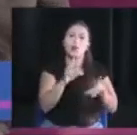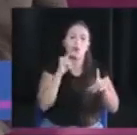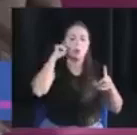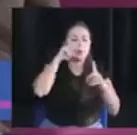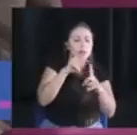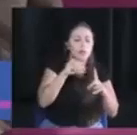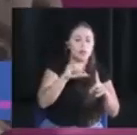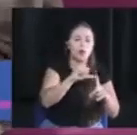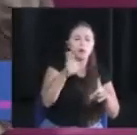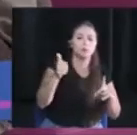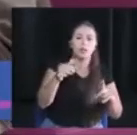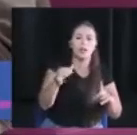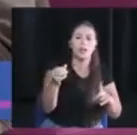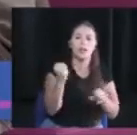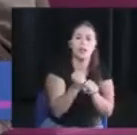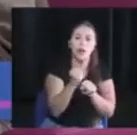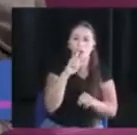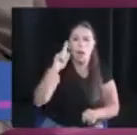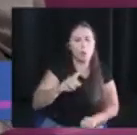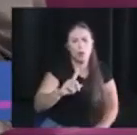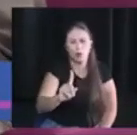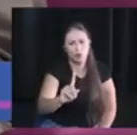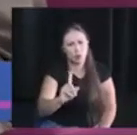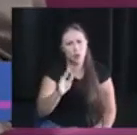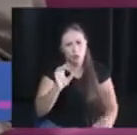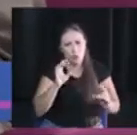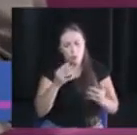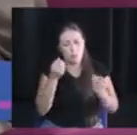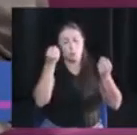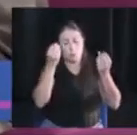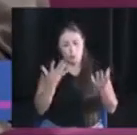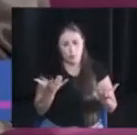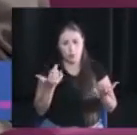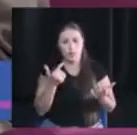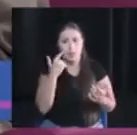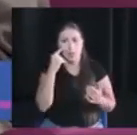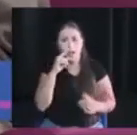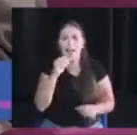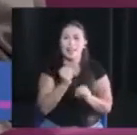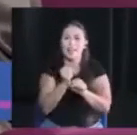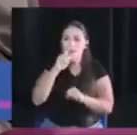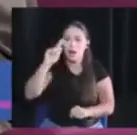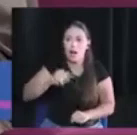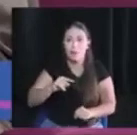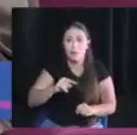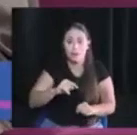conseguir empleo rápido, por muchos motivos. Entre otros, que el empleo rápido se